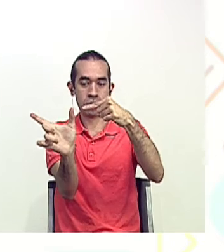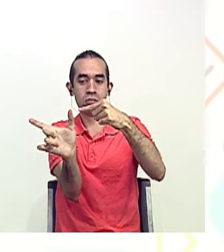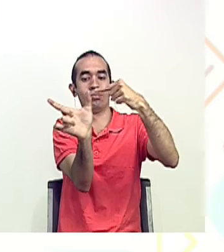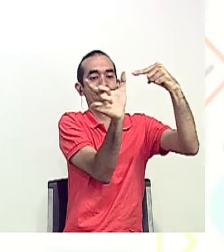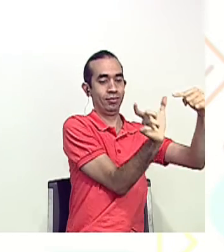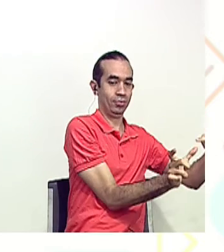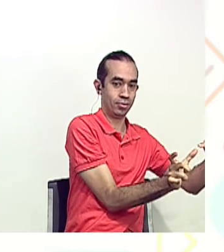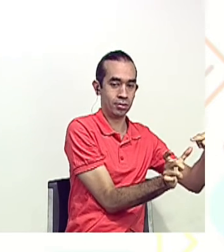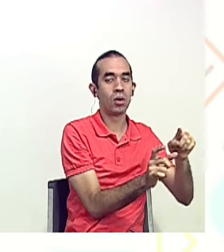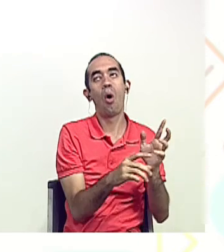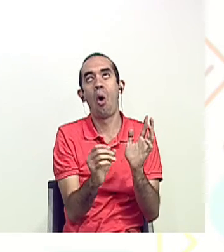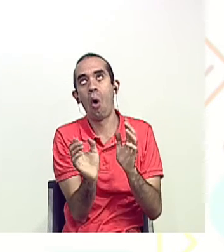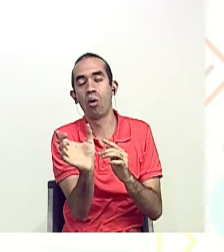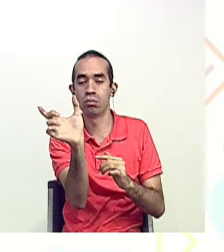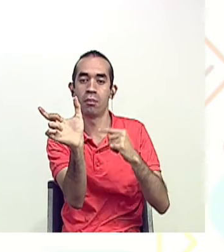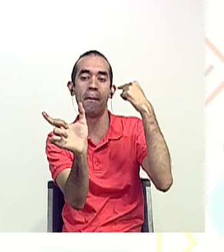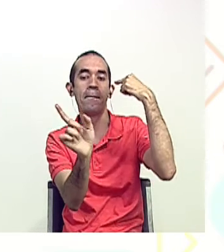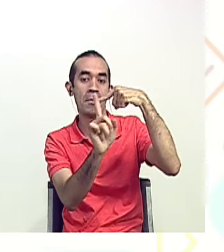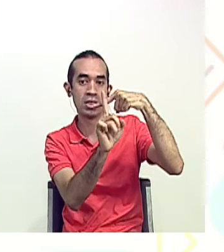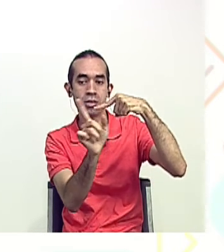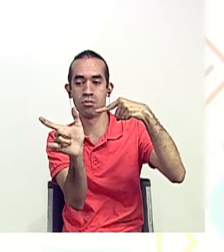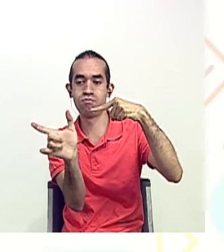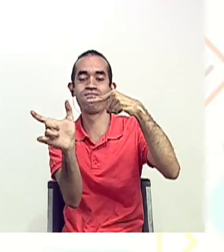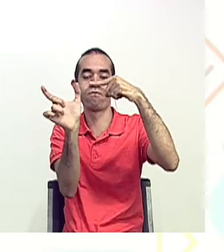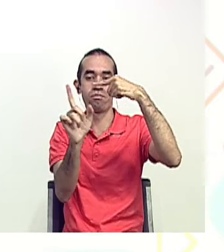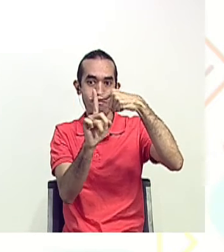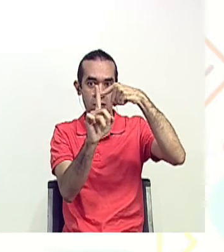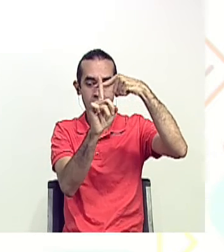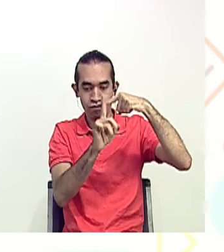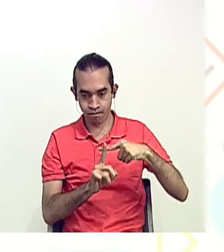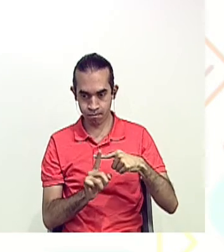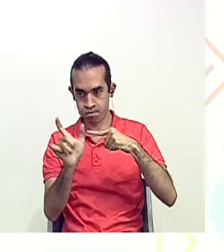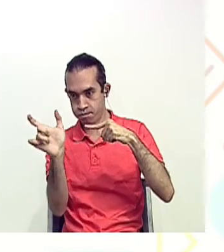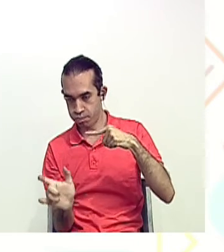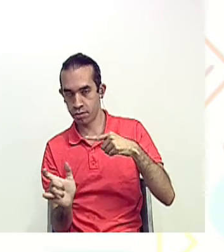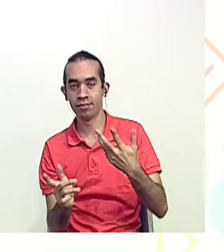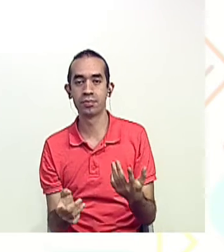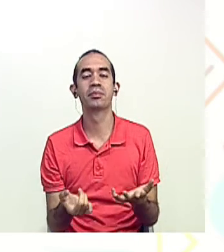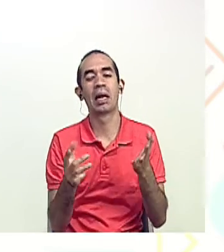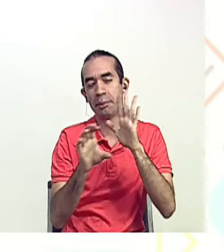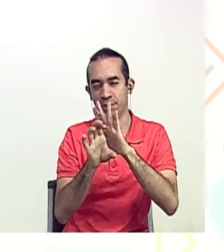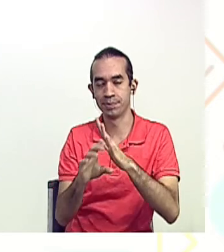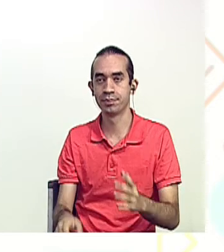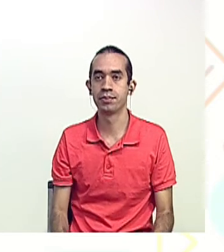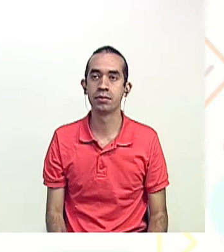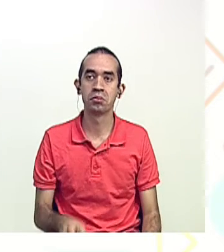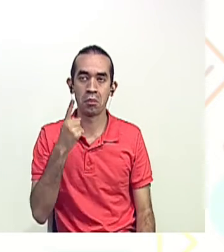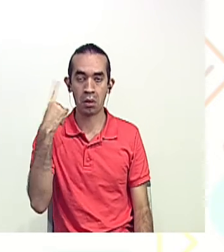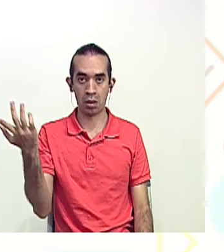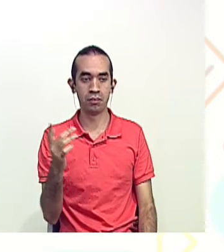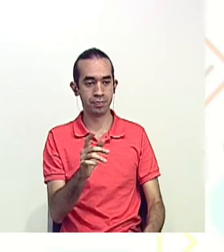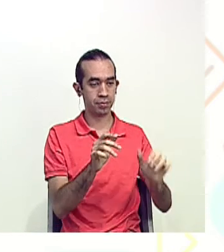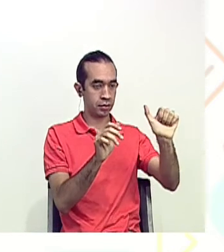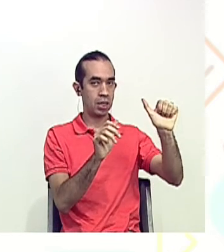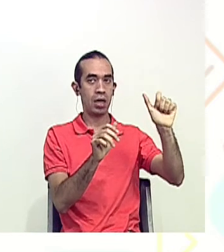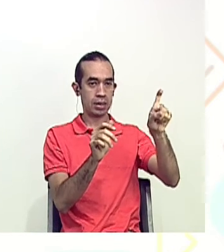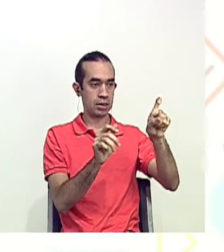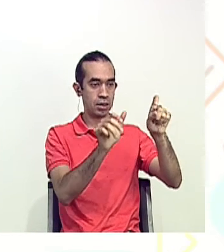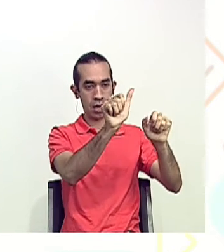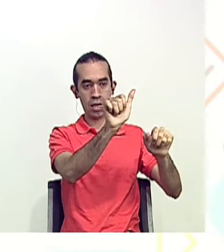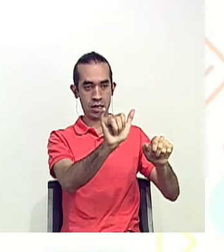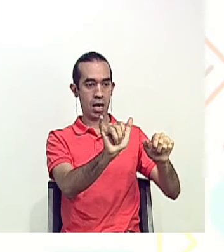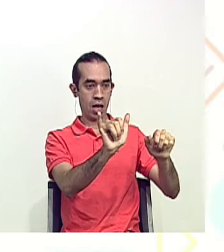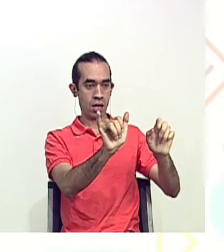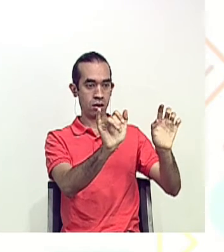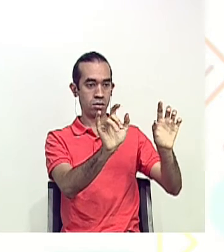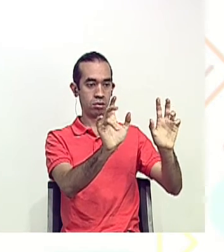dos primeros? Tenemos en común la A y al dividir obtenemos AX